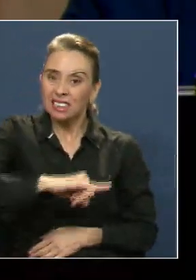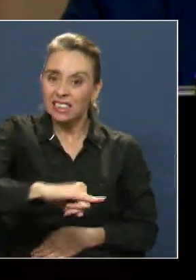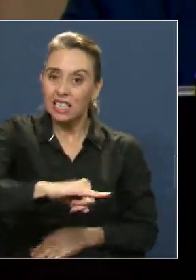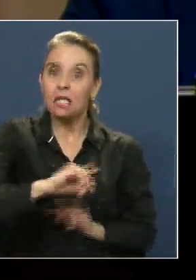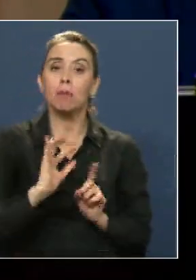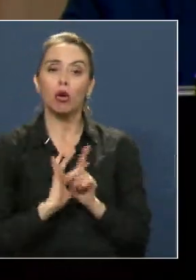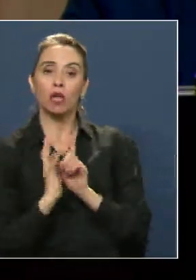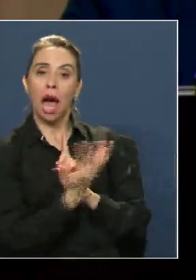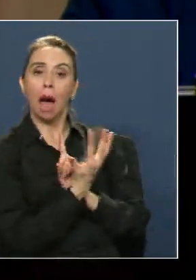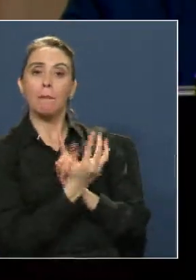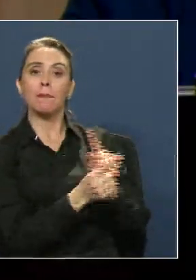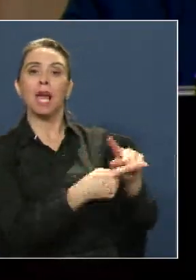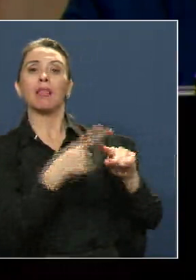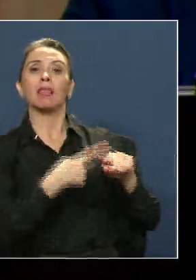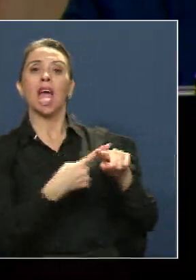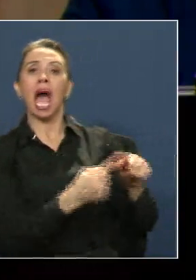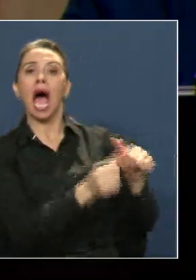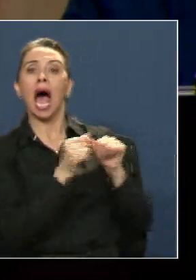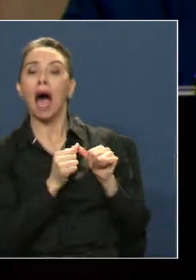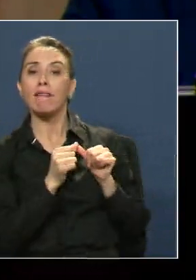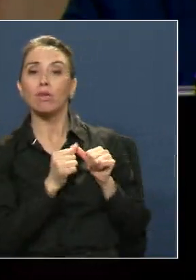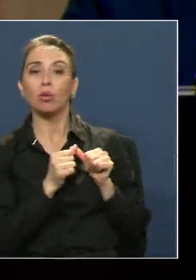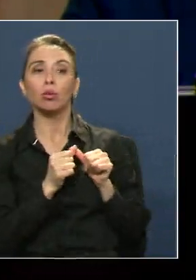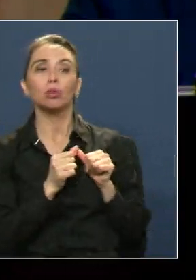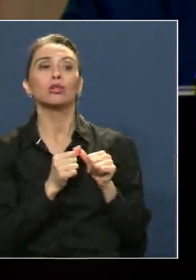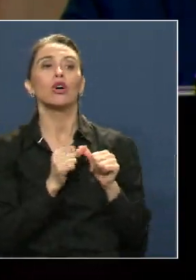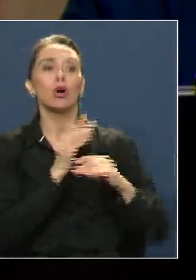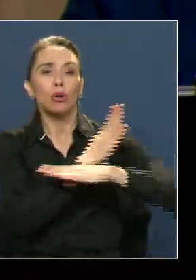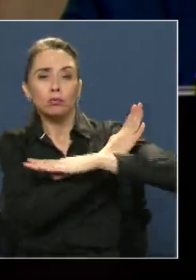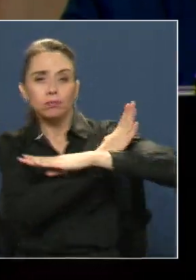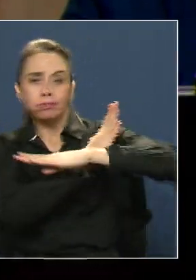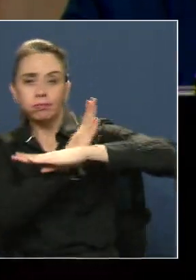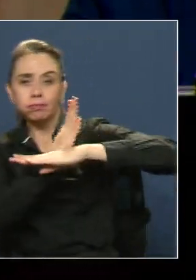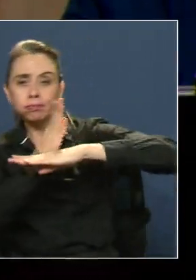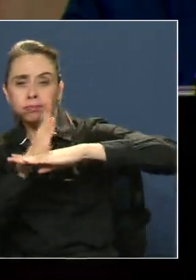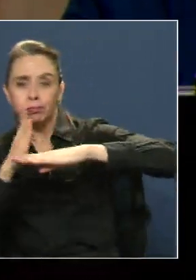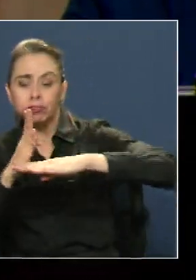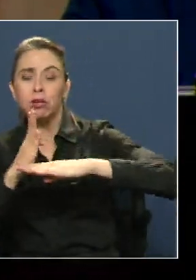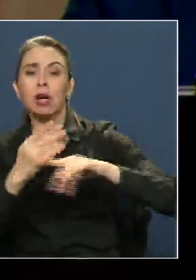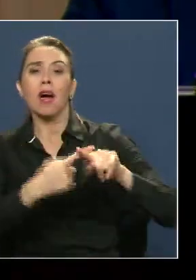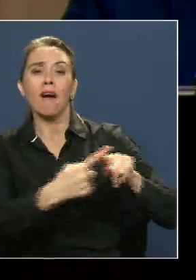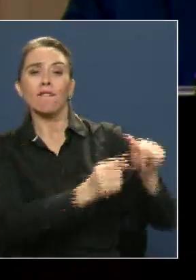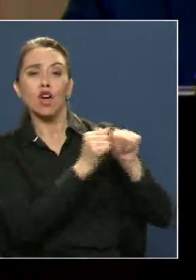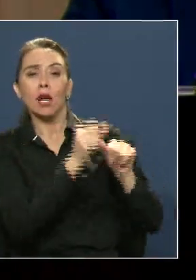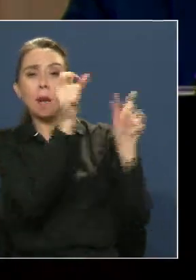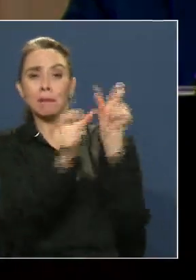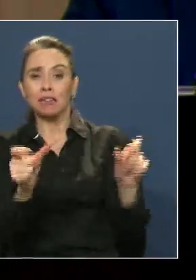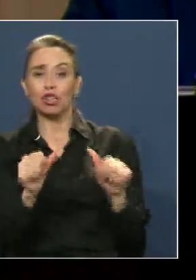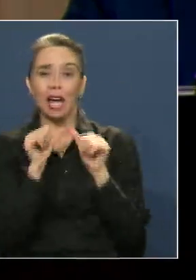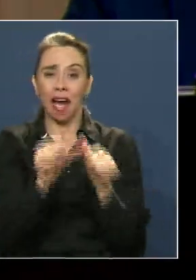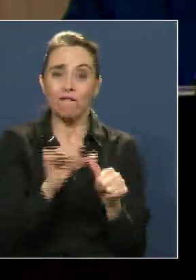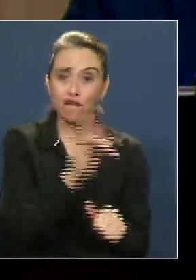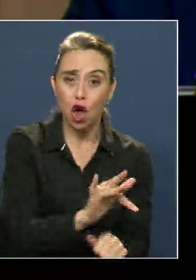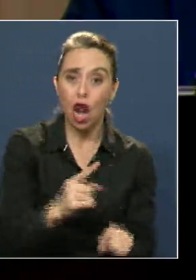abusivo. Se crea una especie de trama de vulneración en que los violadores, abusadores, pueden actuar en impunidad, extendiendo